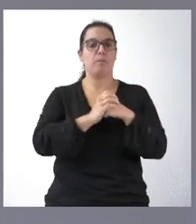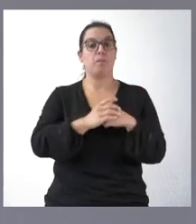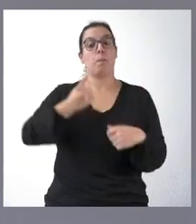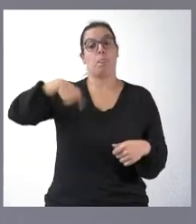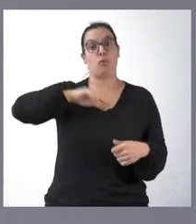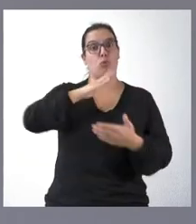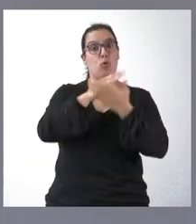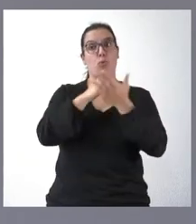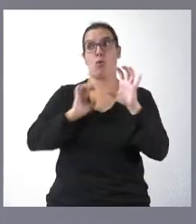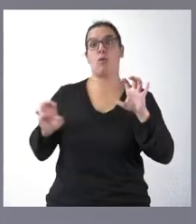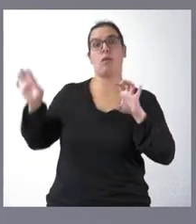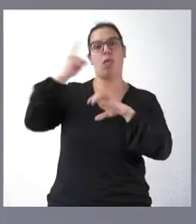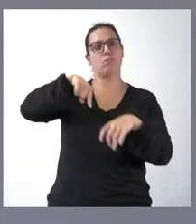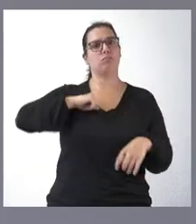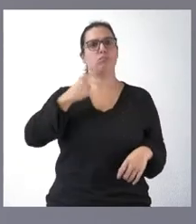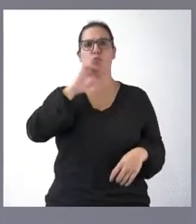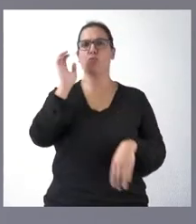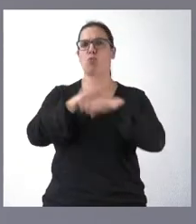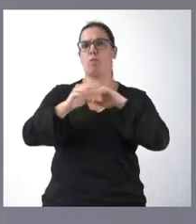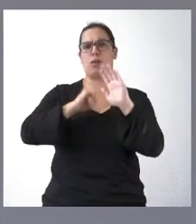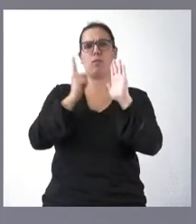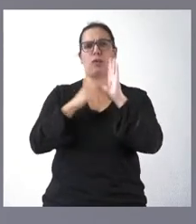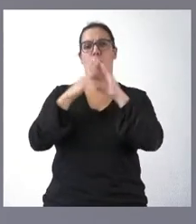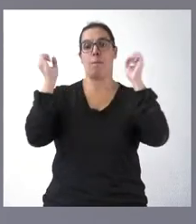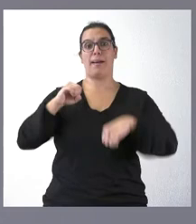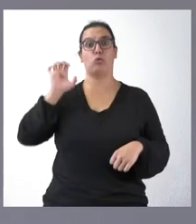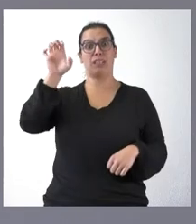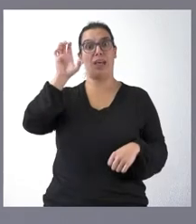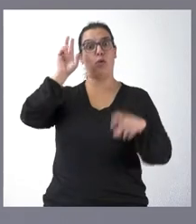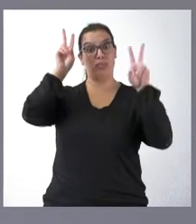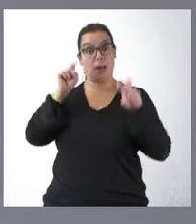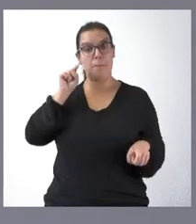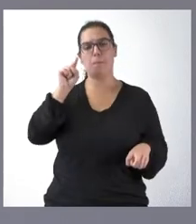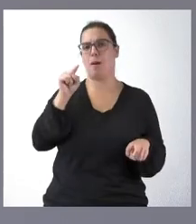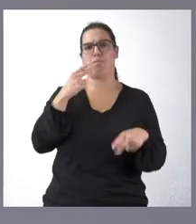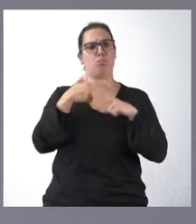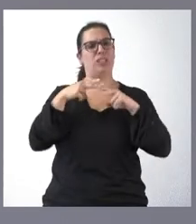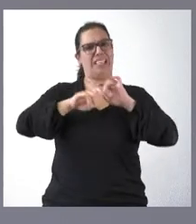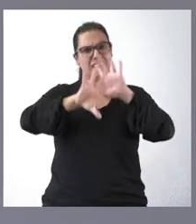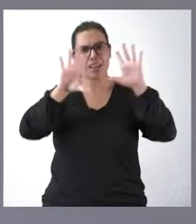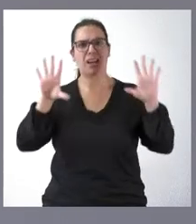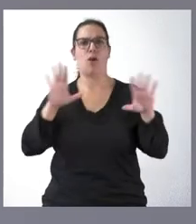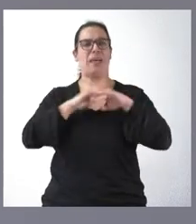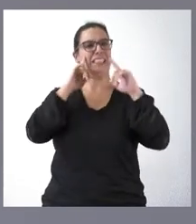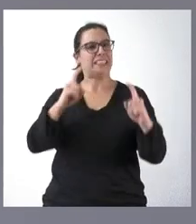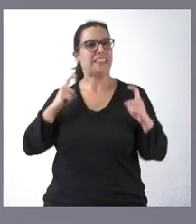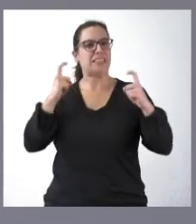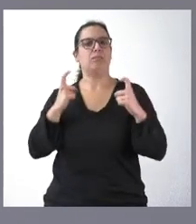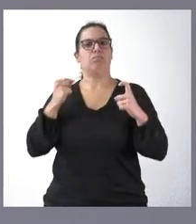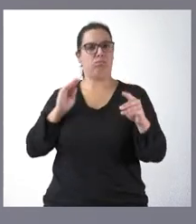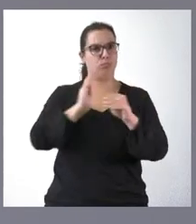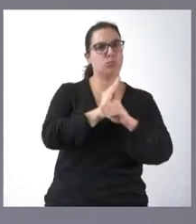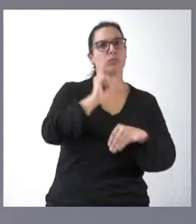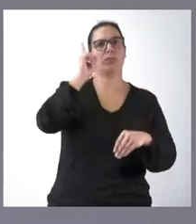las comunidades autónomas que cumplen en su integridad el pacto de estado en esta materia que tiene una política muy clara en esfuerzo económico pero